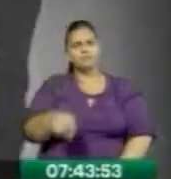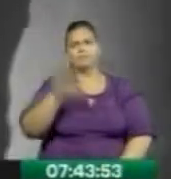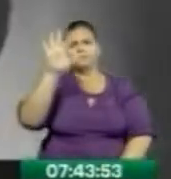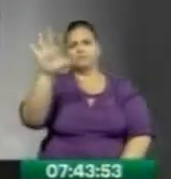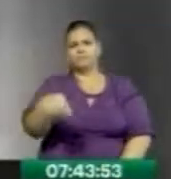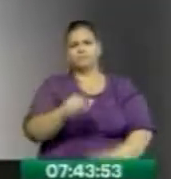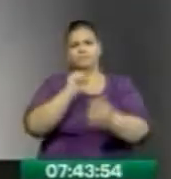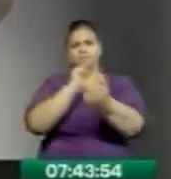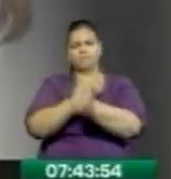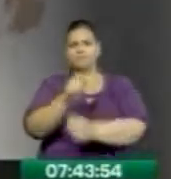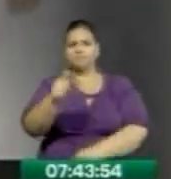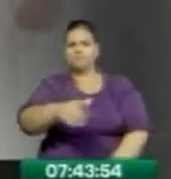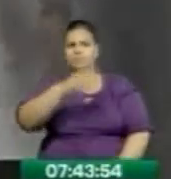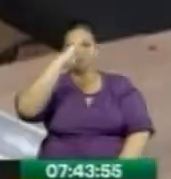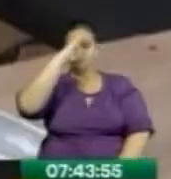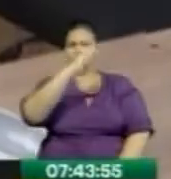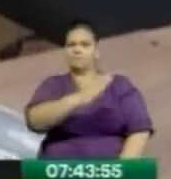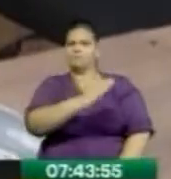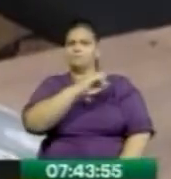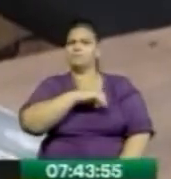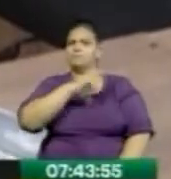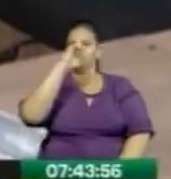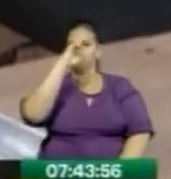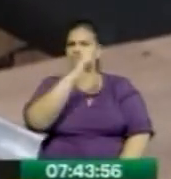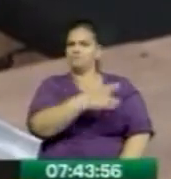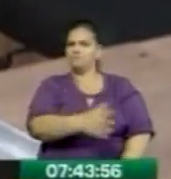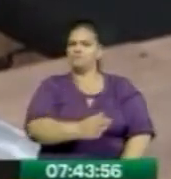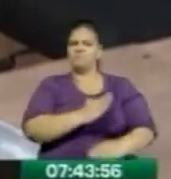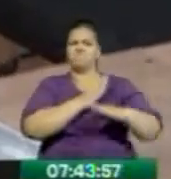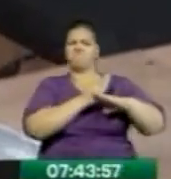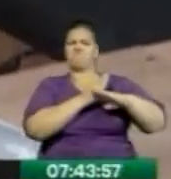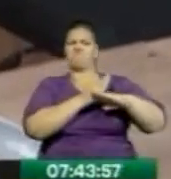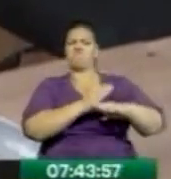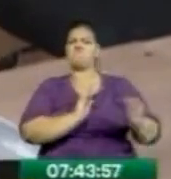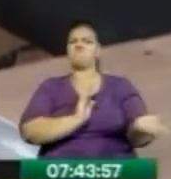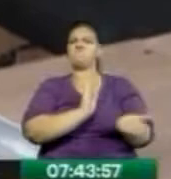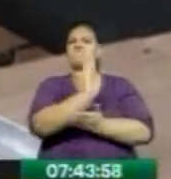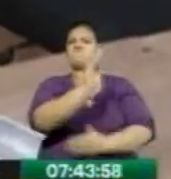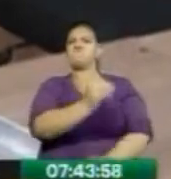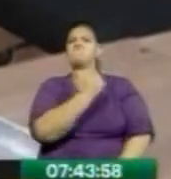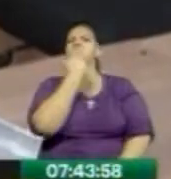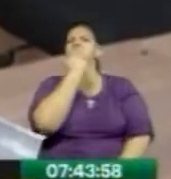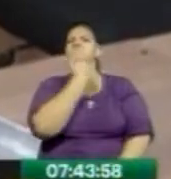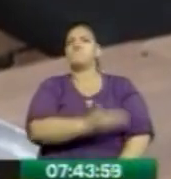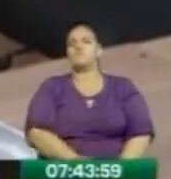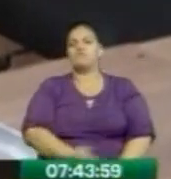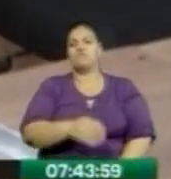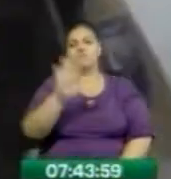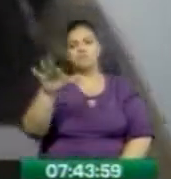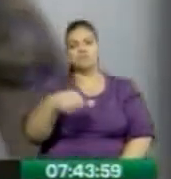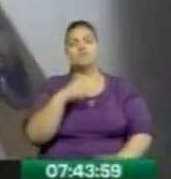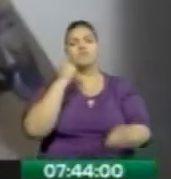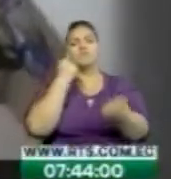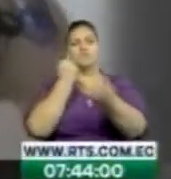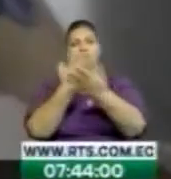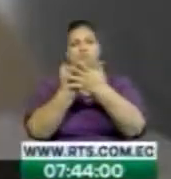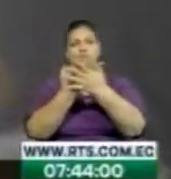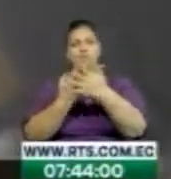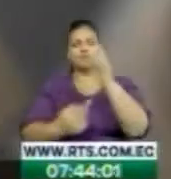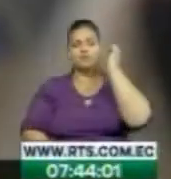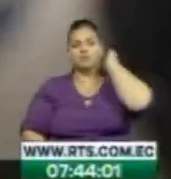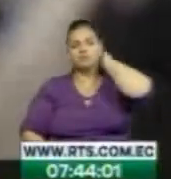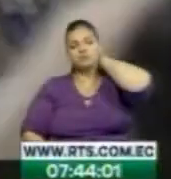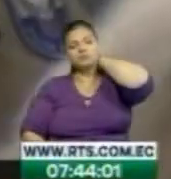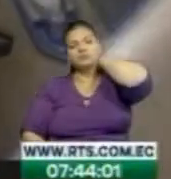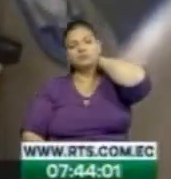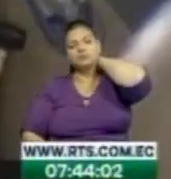de ataque y resistencia. La pena en este caso, pues, han actuado varias personas, la conducta